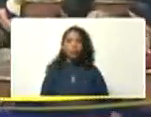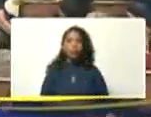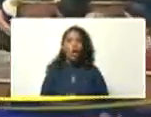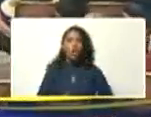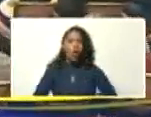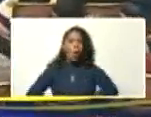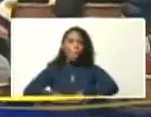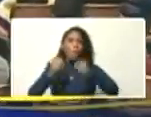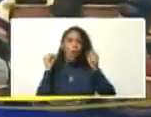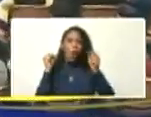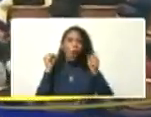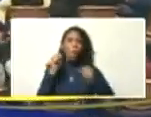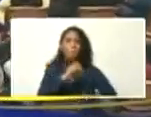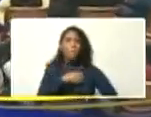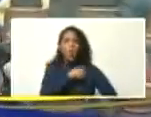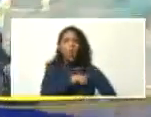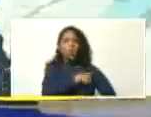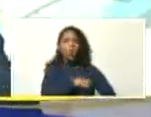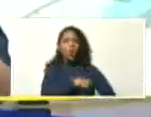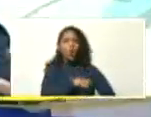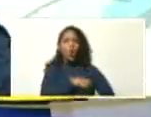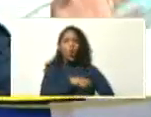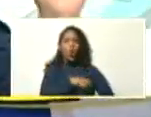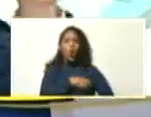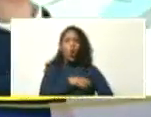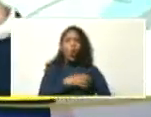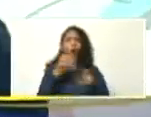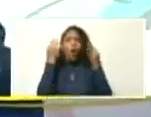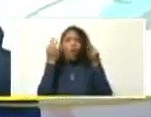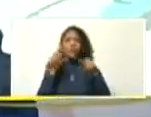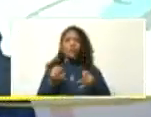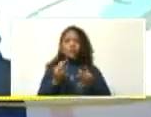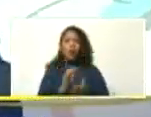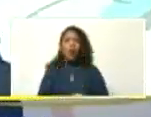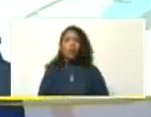rompió con los protocolos, los oficialismos.